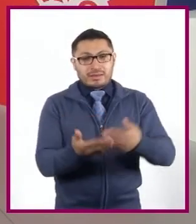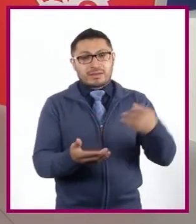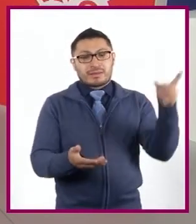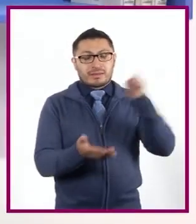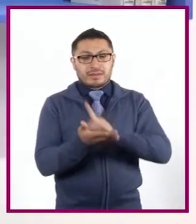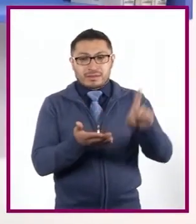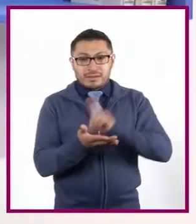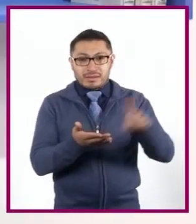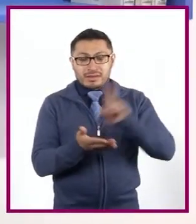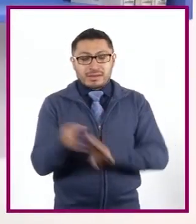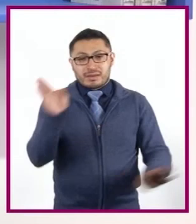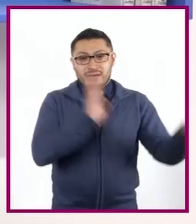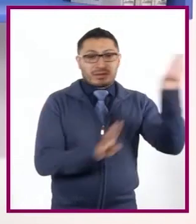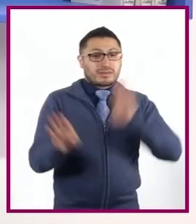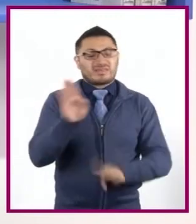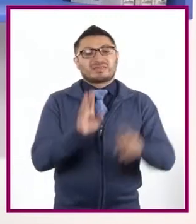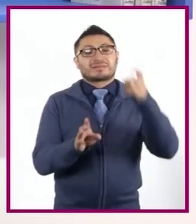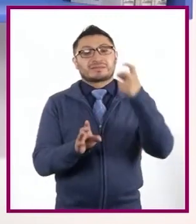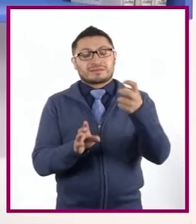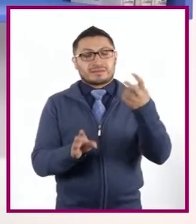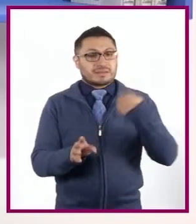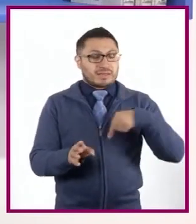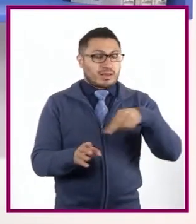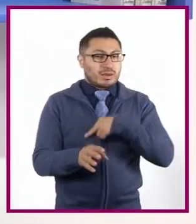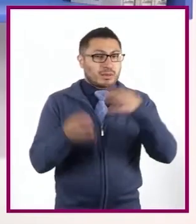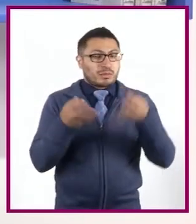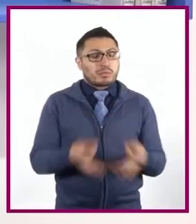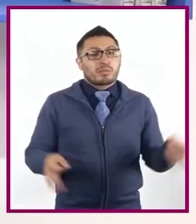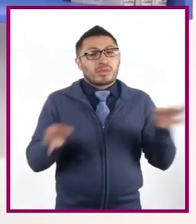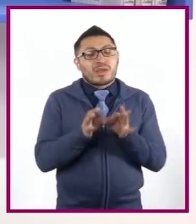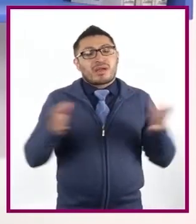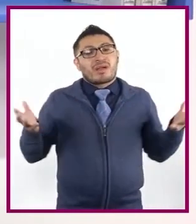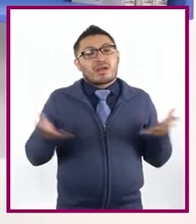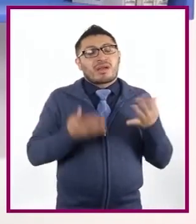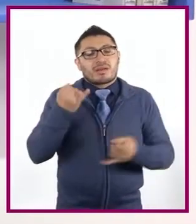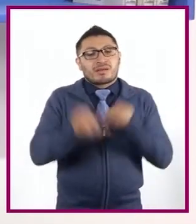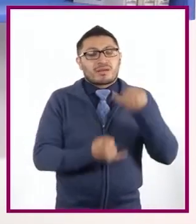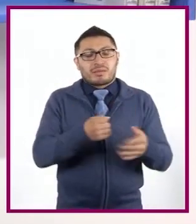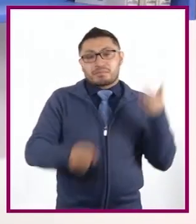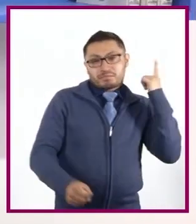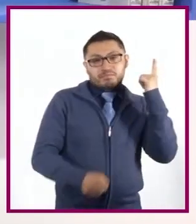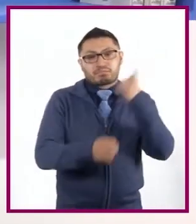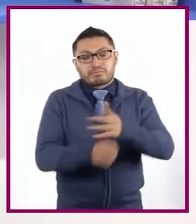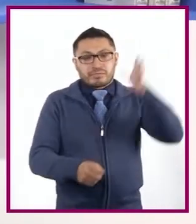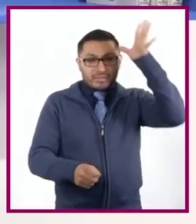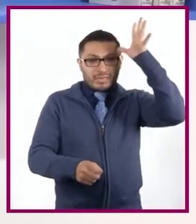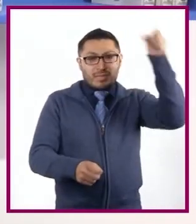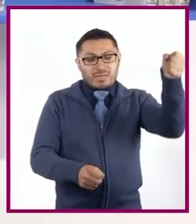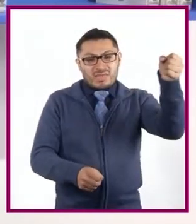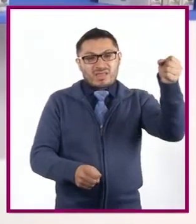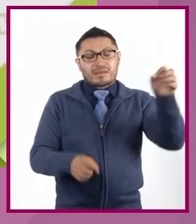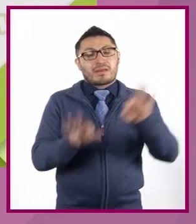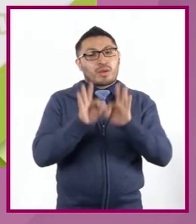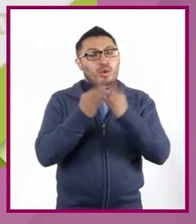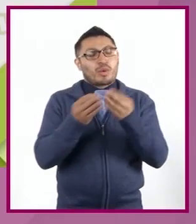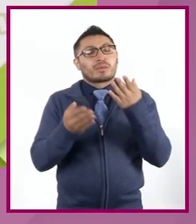biológico, para lo que jugaremos a encontrar el concepto de la siguiente